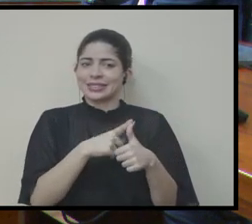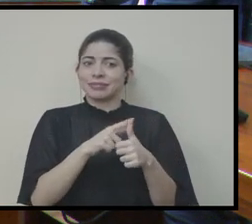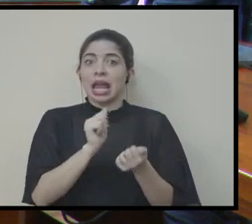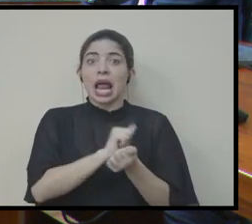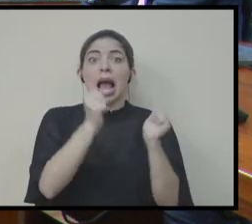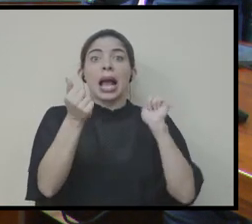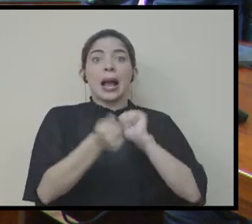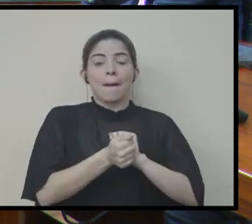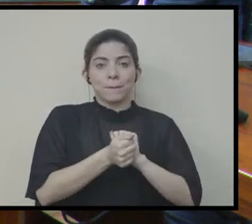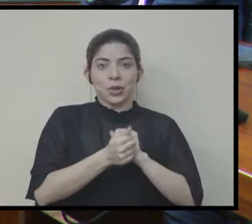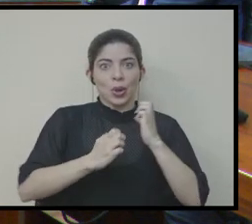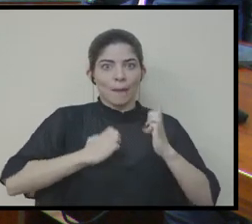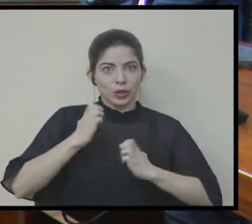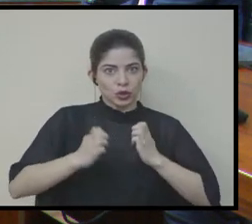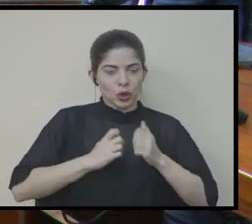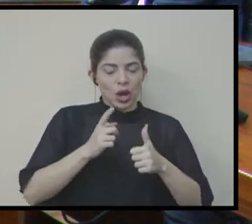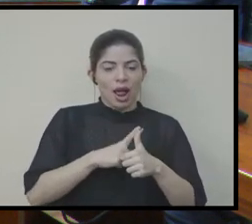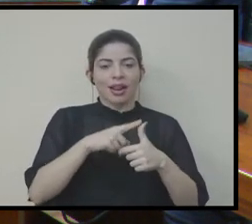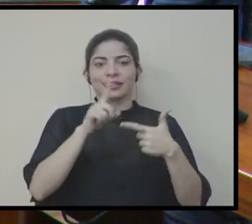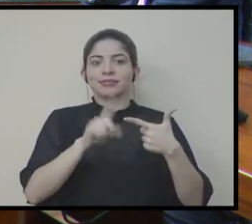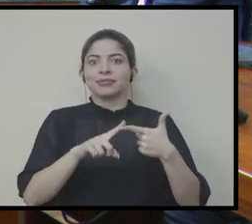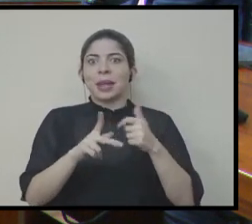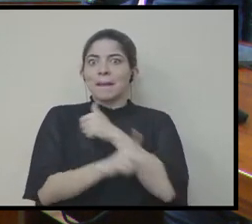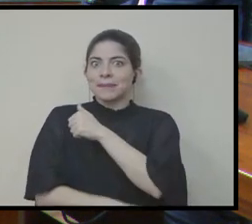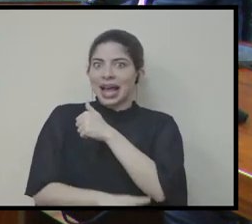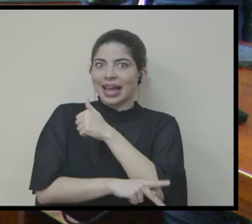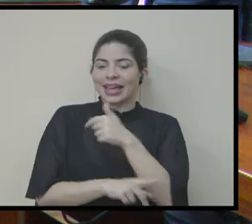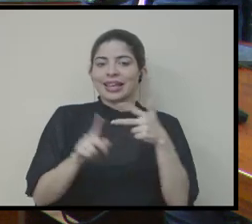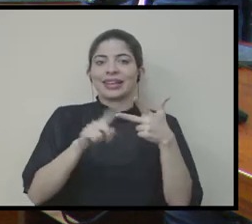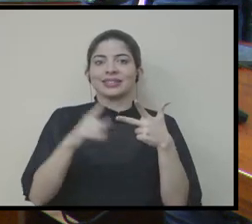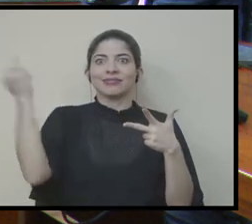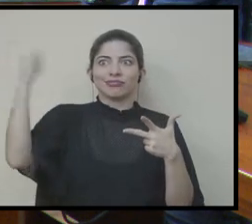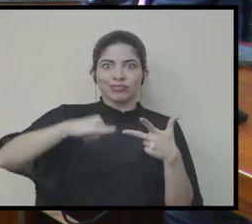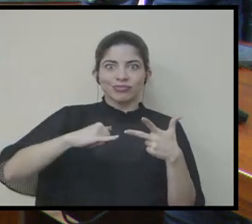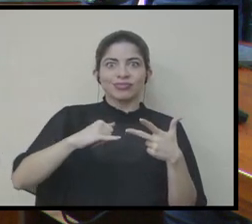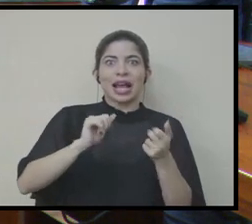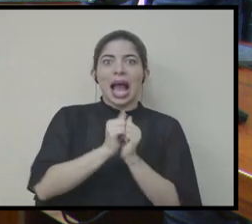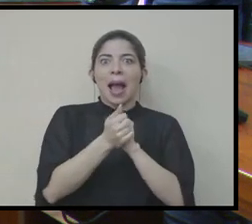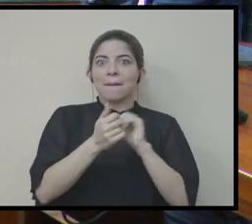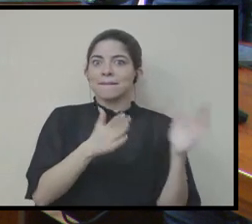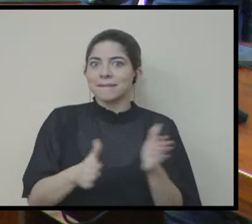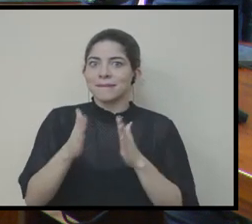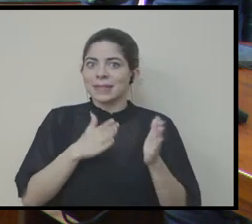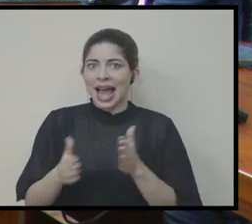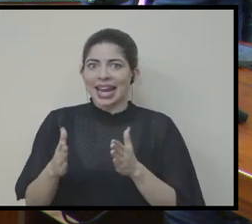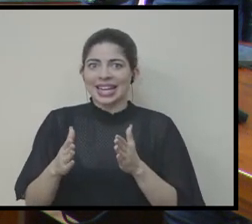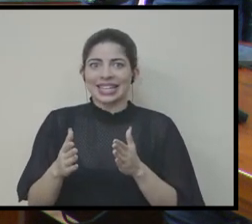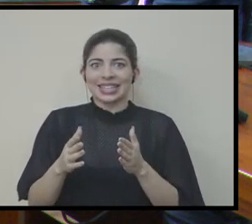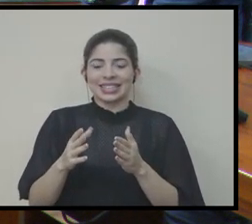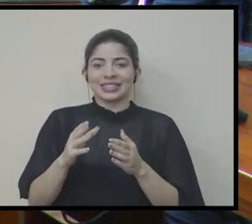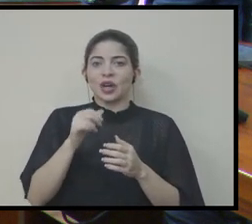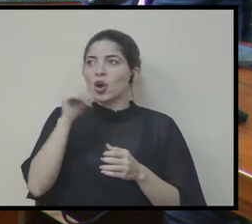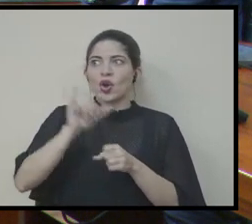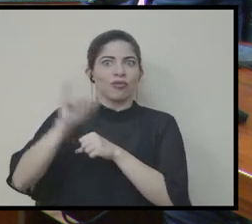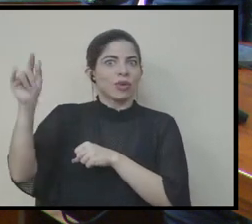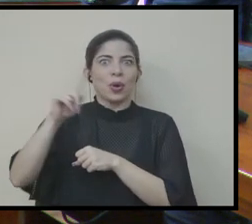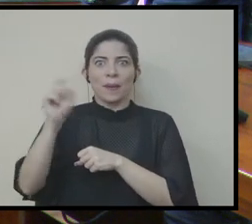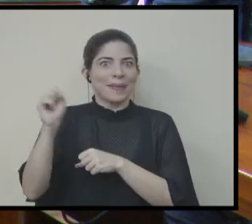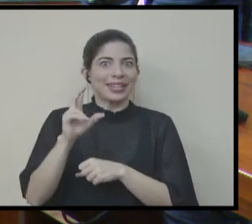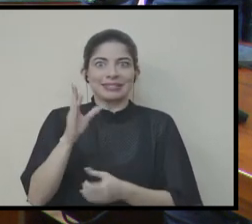cambio emocional, de país, de regresar, cambio de planes, no voy de vuelta en un